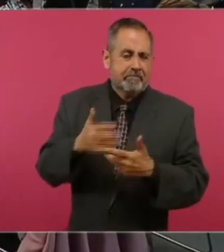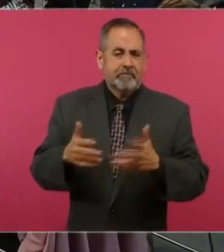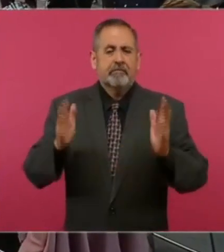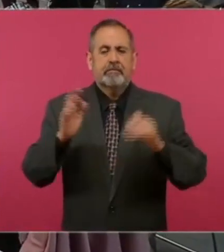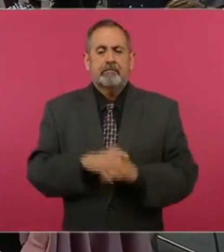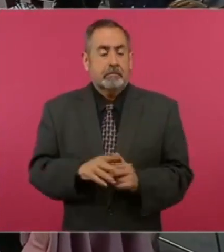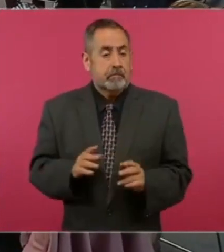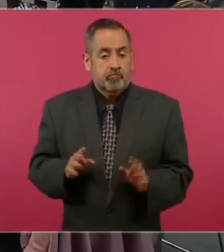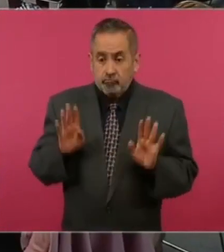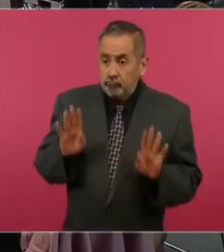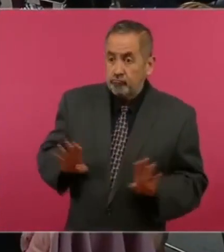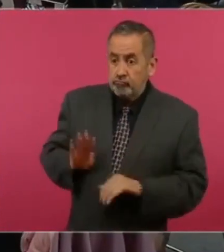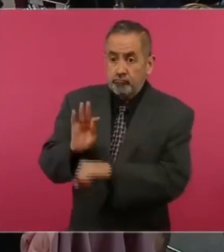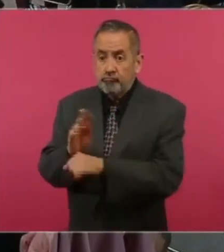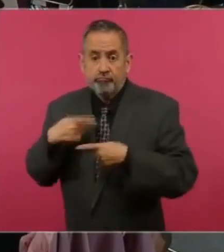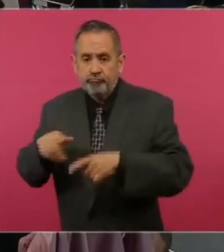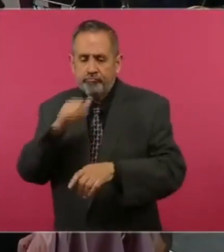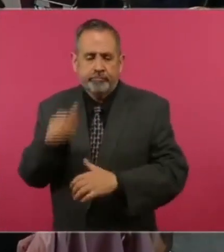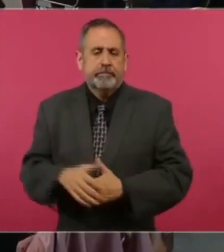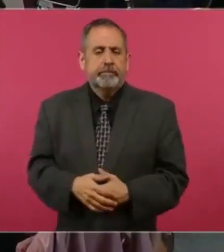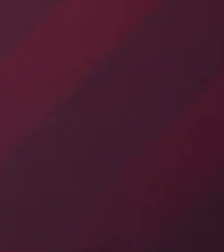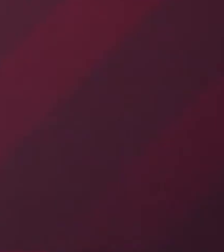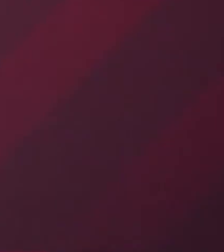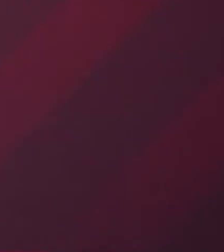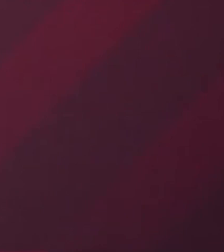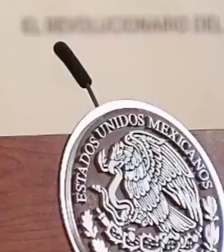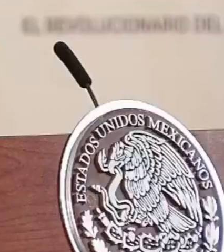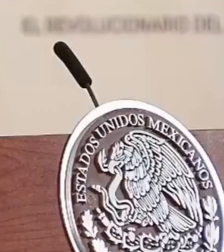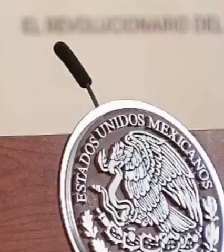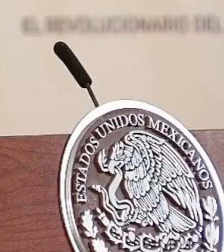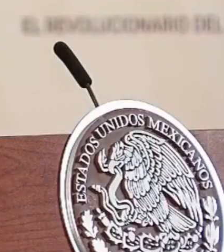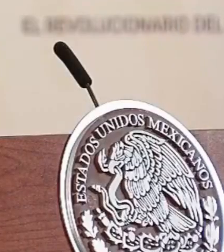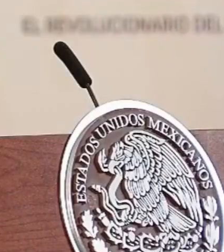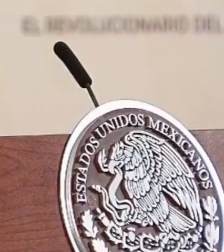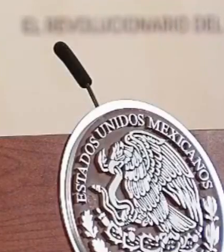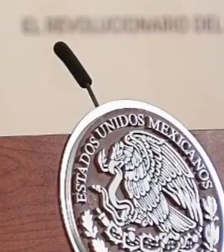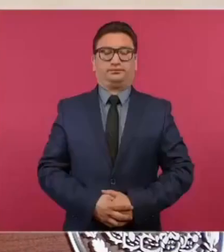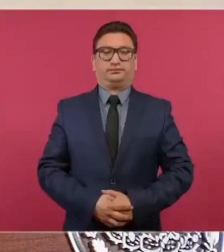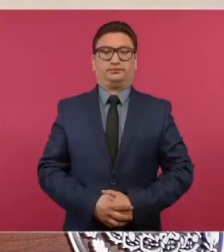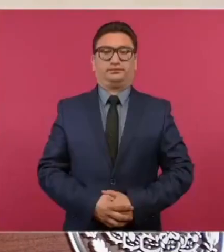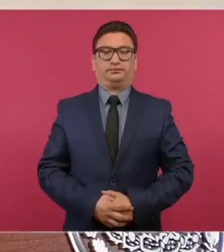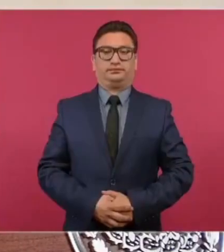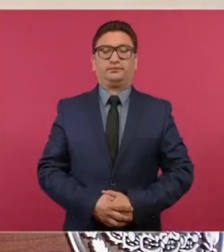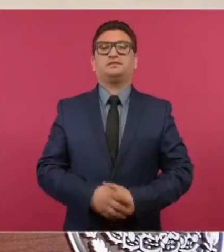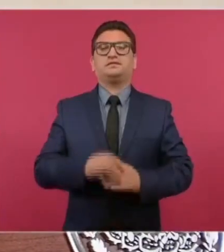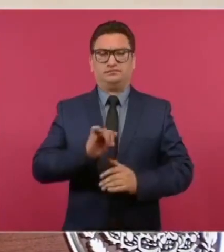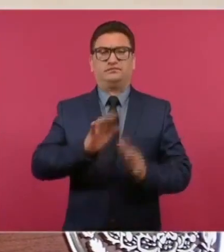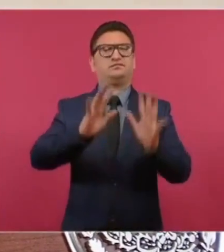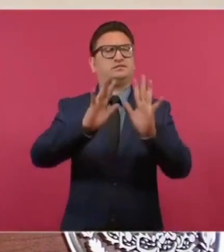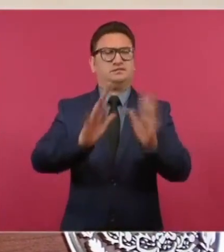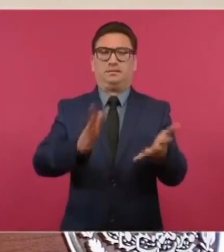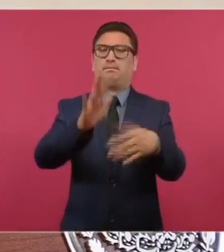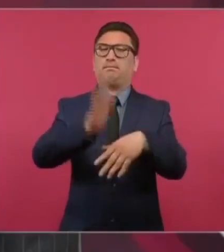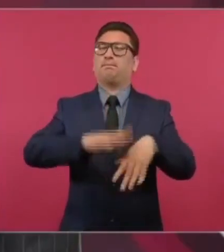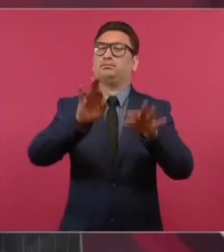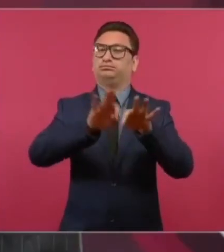No para beneficio. Señor presidente. Se presentará en su momento. Señor. Pero señor lo más importante es que ya.